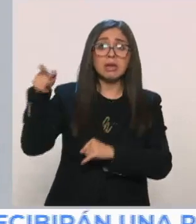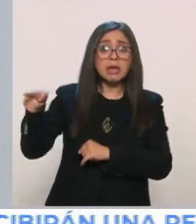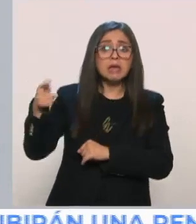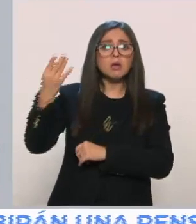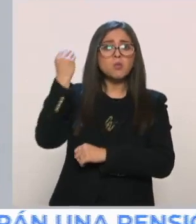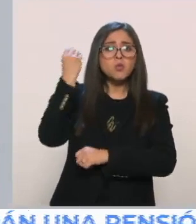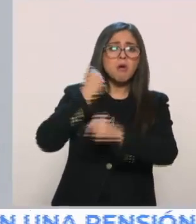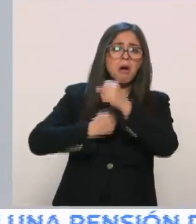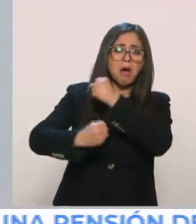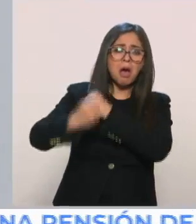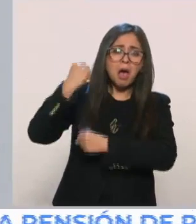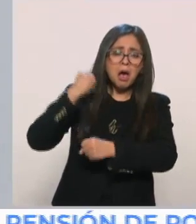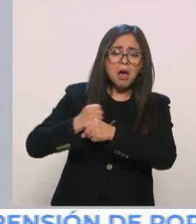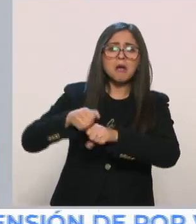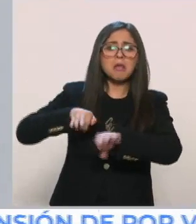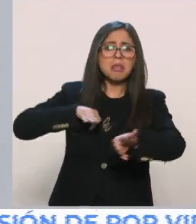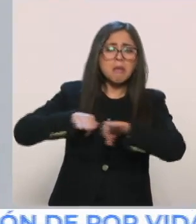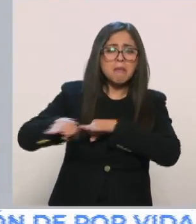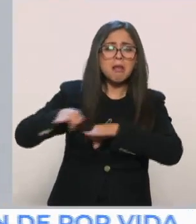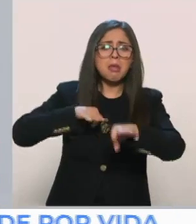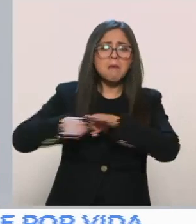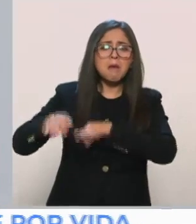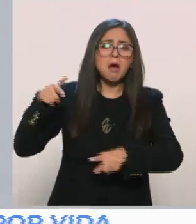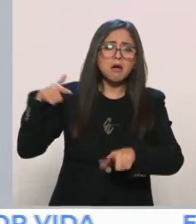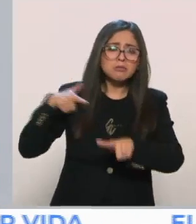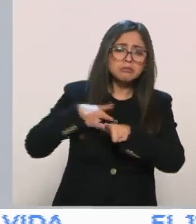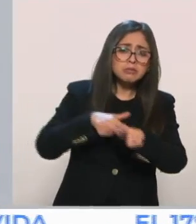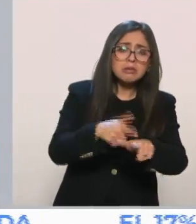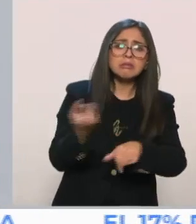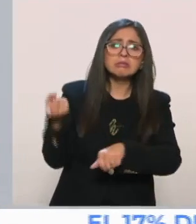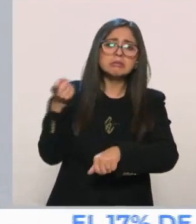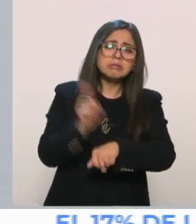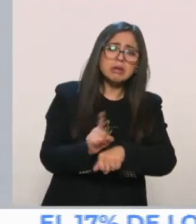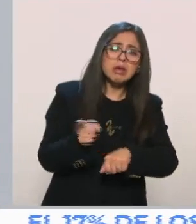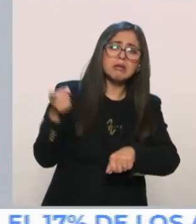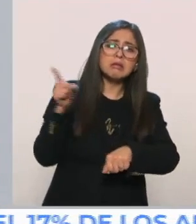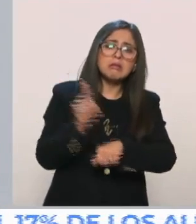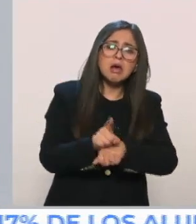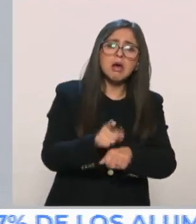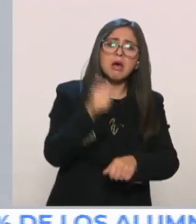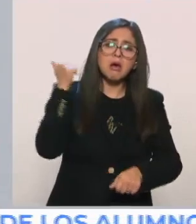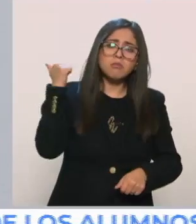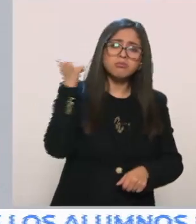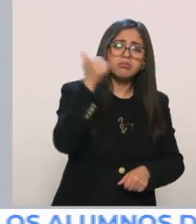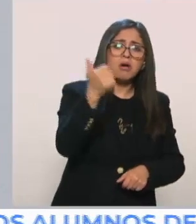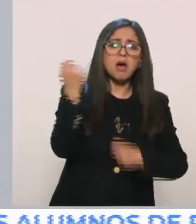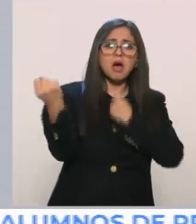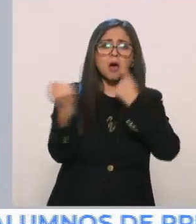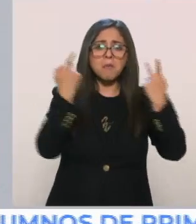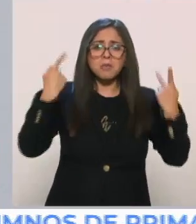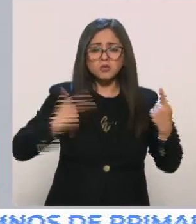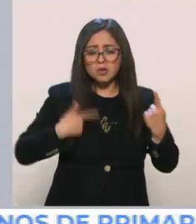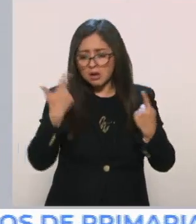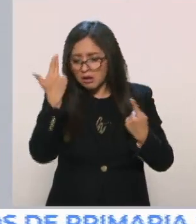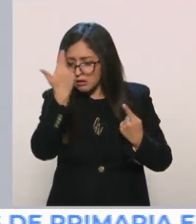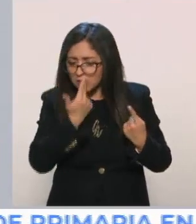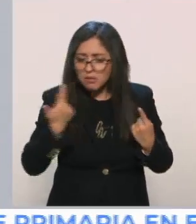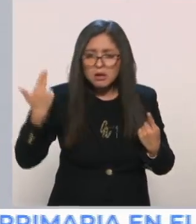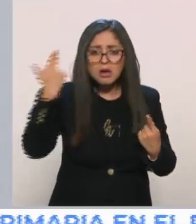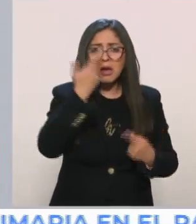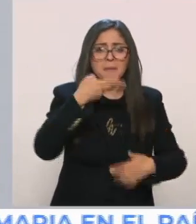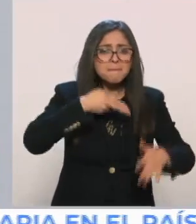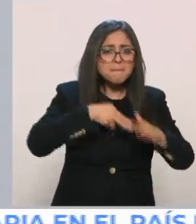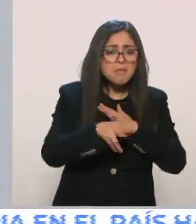de estar en operación. Todos los días se realizan las revisiones de los trenes, tiene